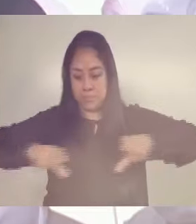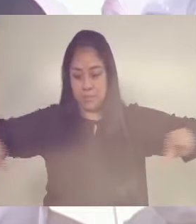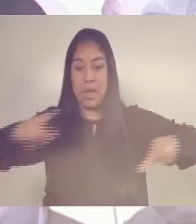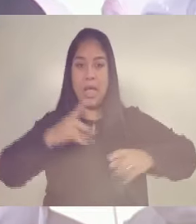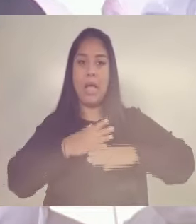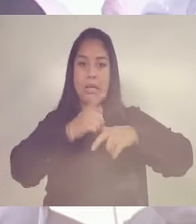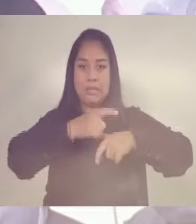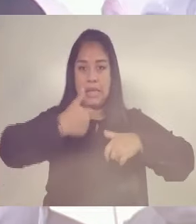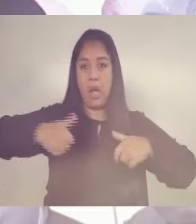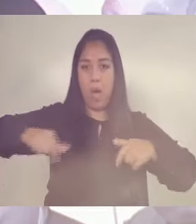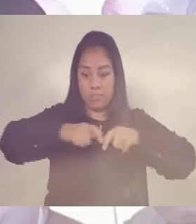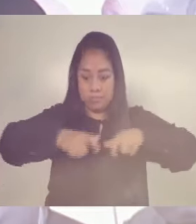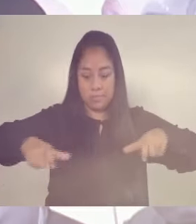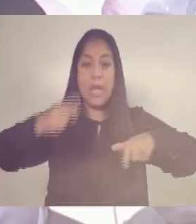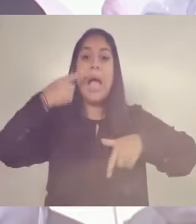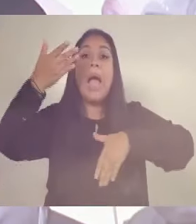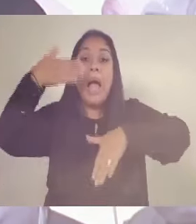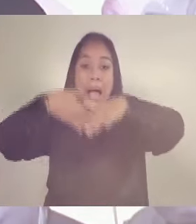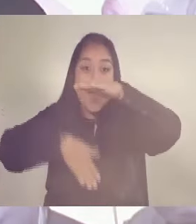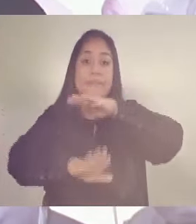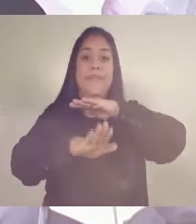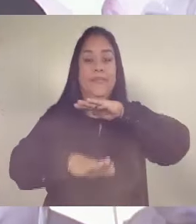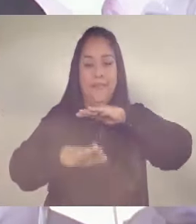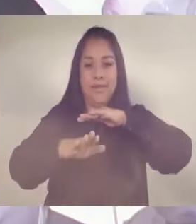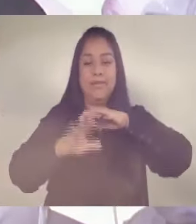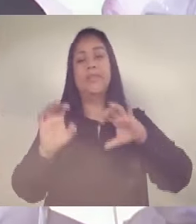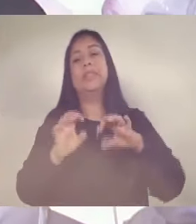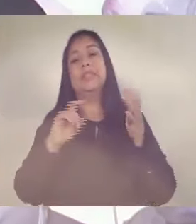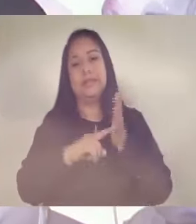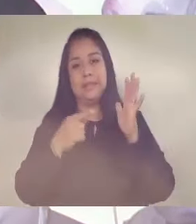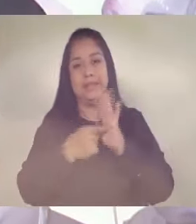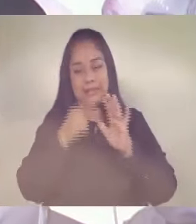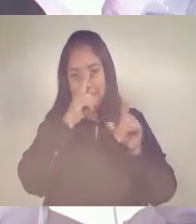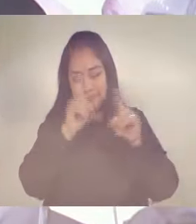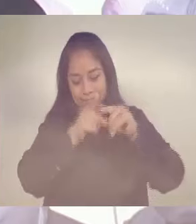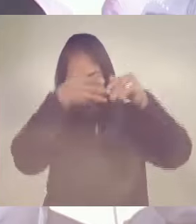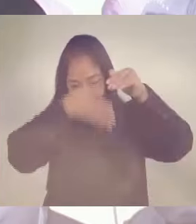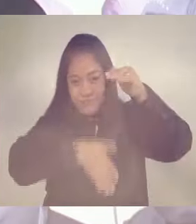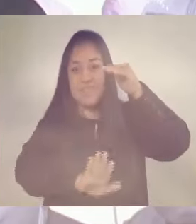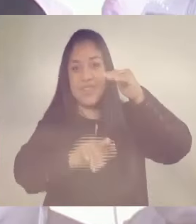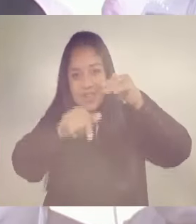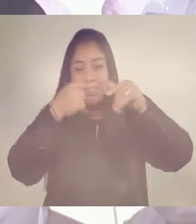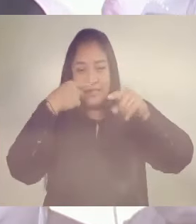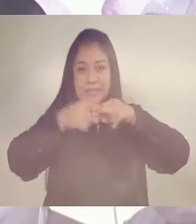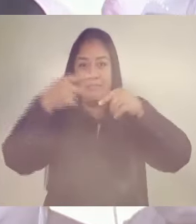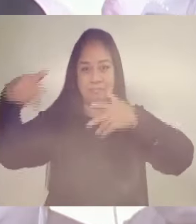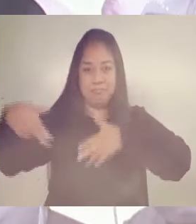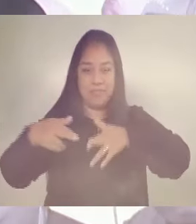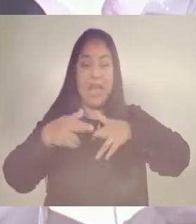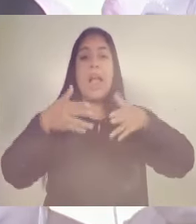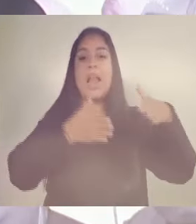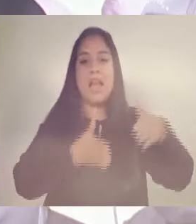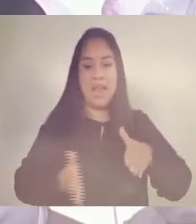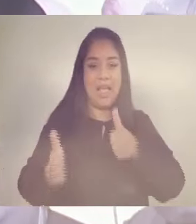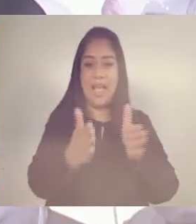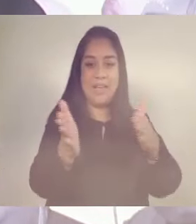Nuevamente, esto ocurre adentro de la cuenca, es decir, en las hondonadas sobre las que corre la carretera a través